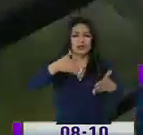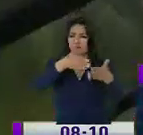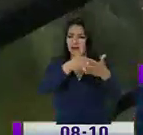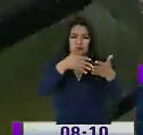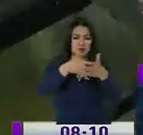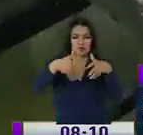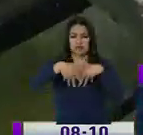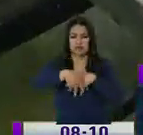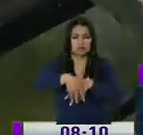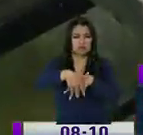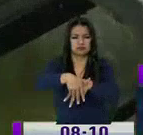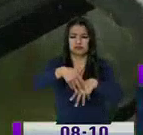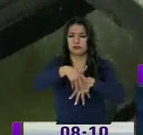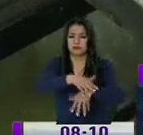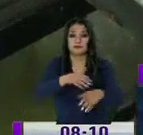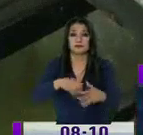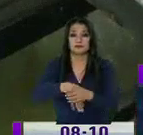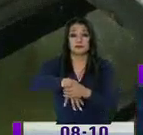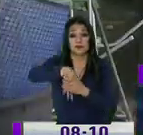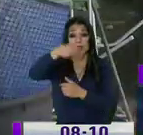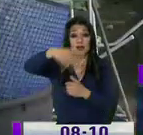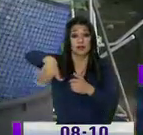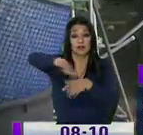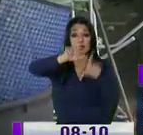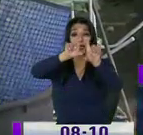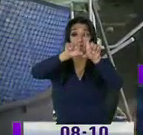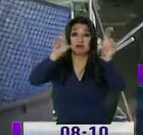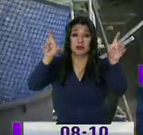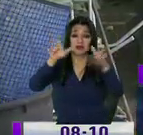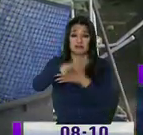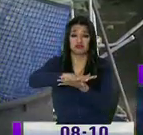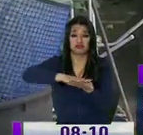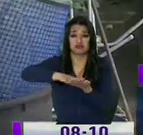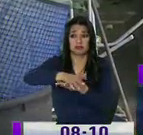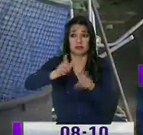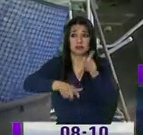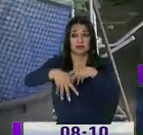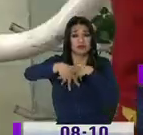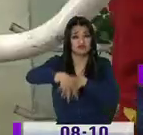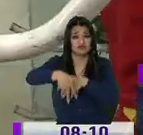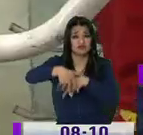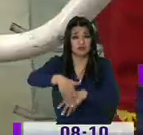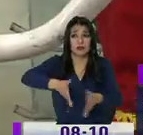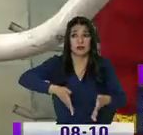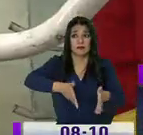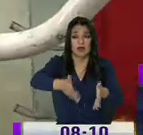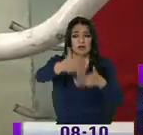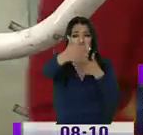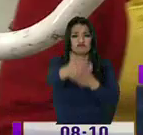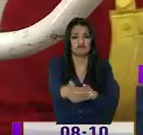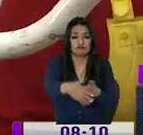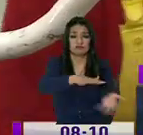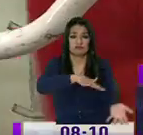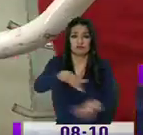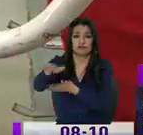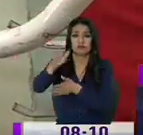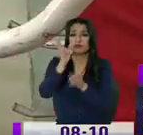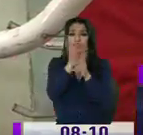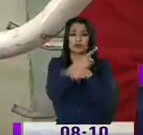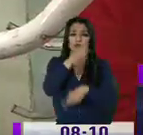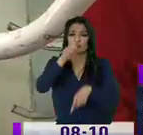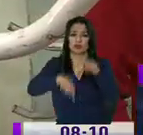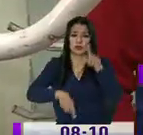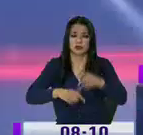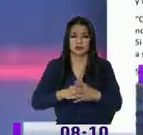protesta. Aseguró que en los exteriores de las empresas se registrarían plantones y bloqueo de vías que impiden sacar los productos.